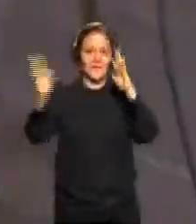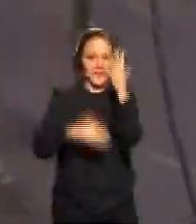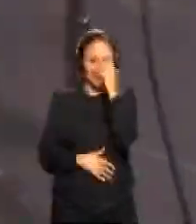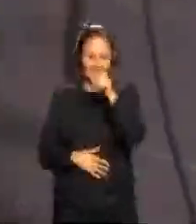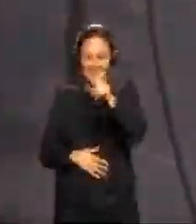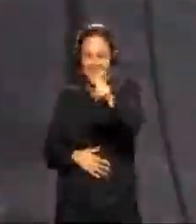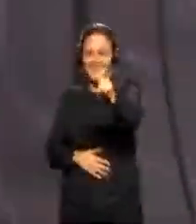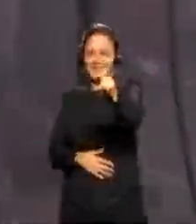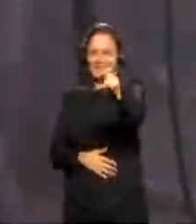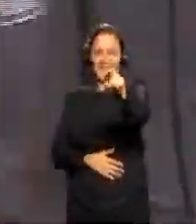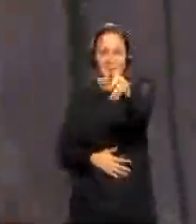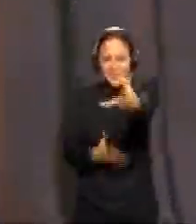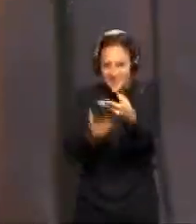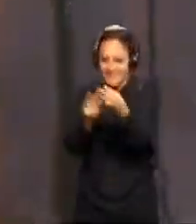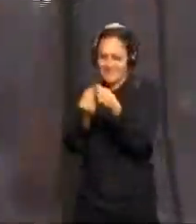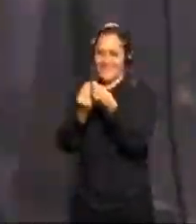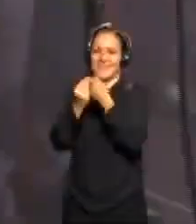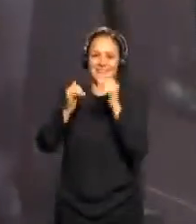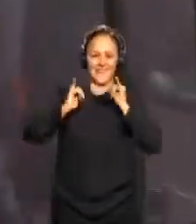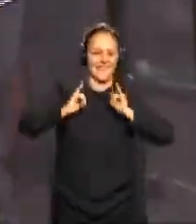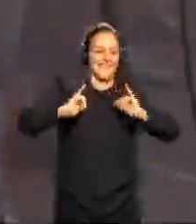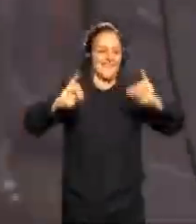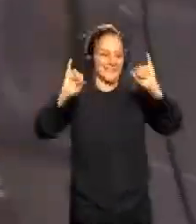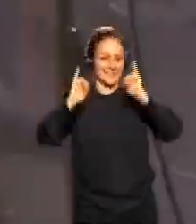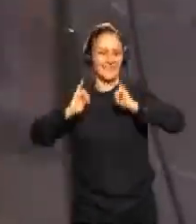carnaval para ti, para hacerte